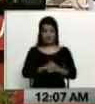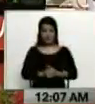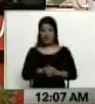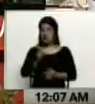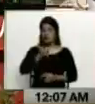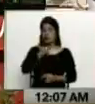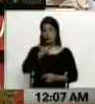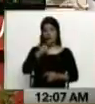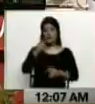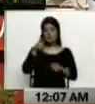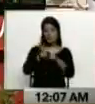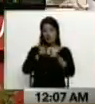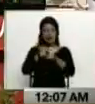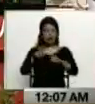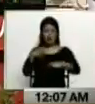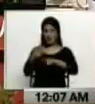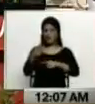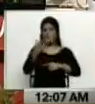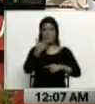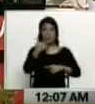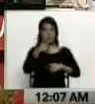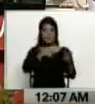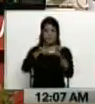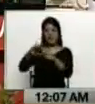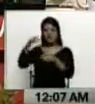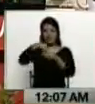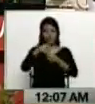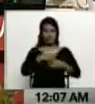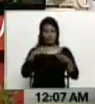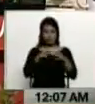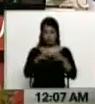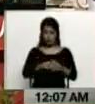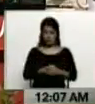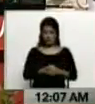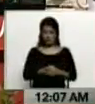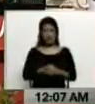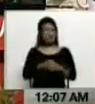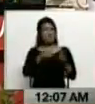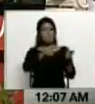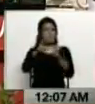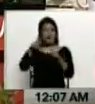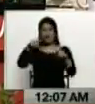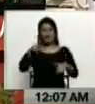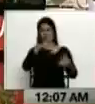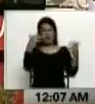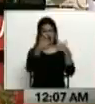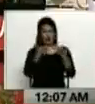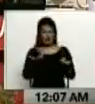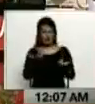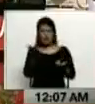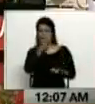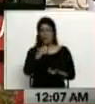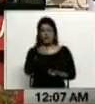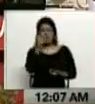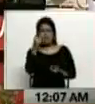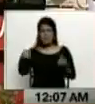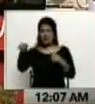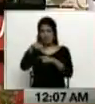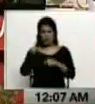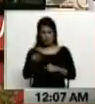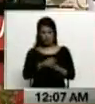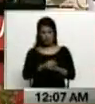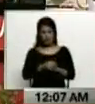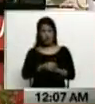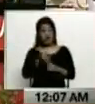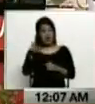en esta guerra despotrica también contra cada disparo que hagamos de nuestras filas qué disparo si aquí no hay guerra ni hay